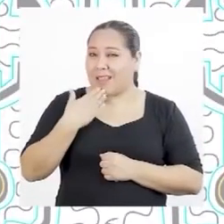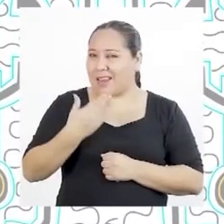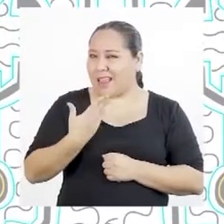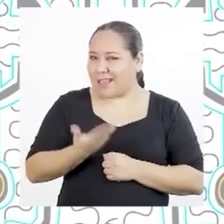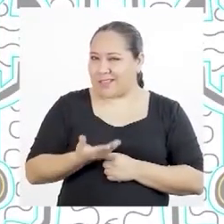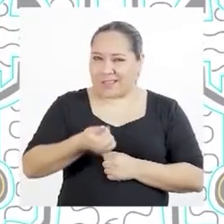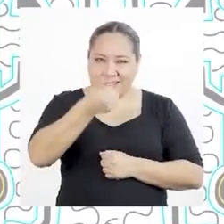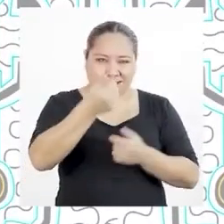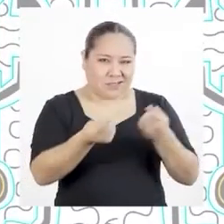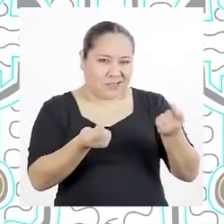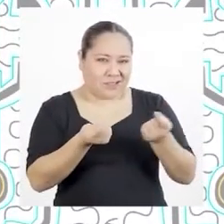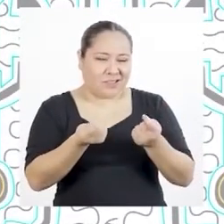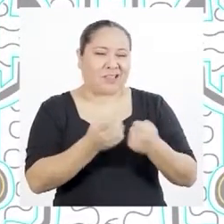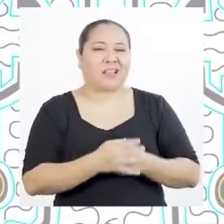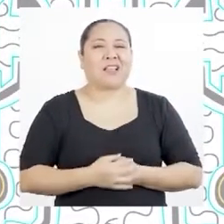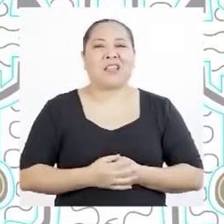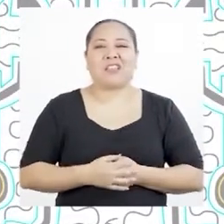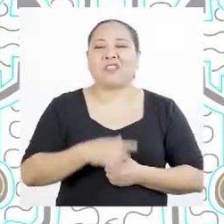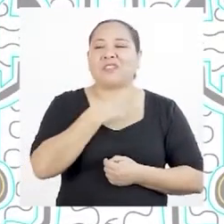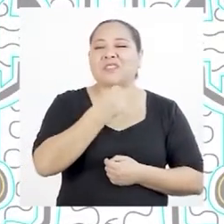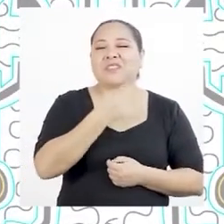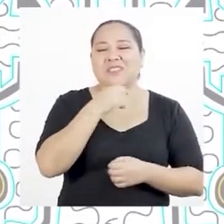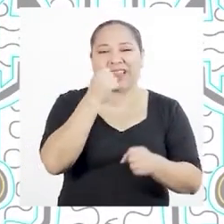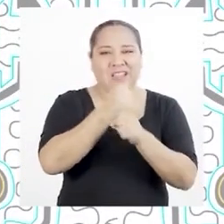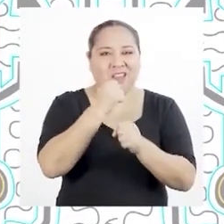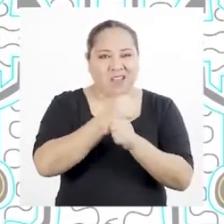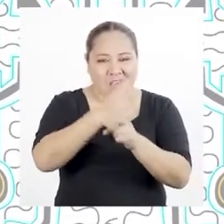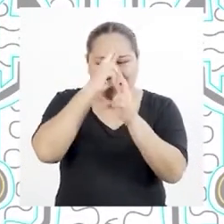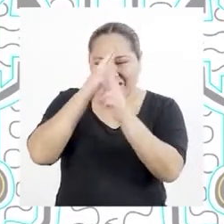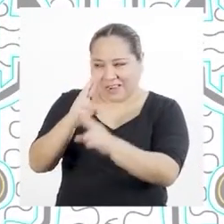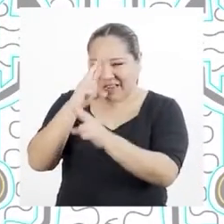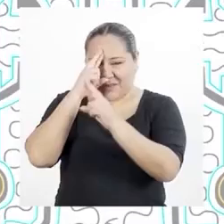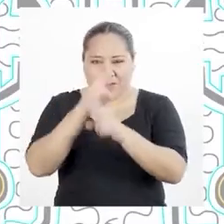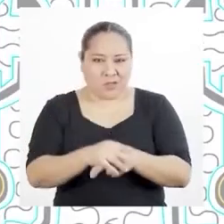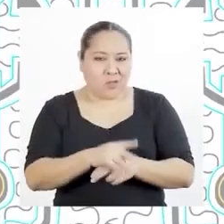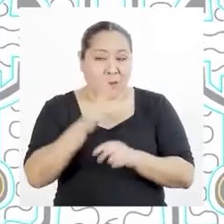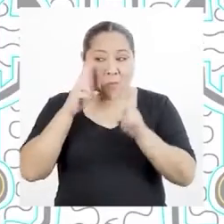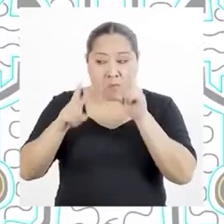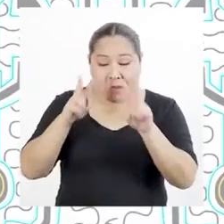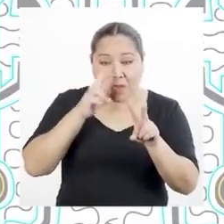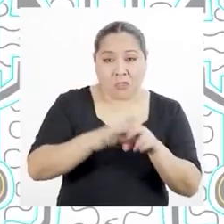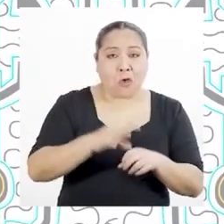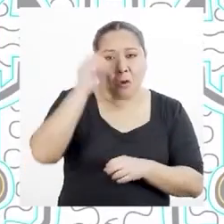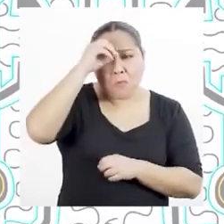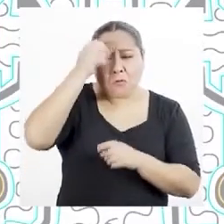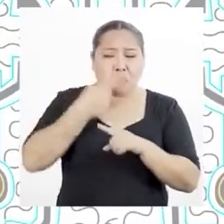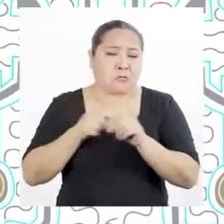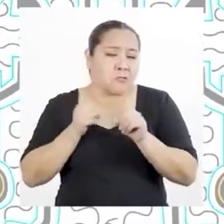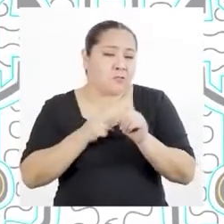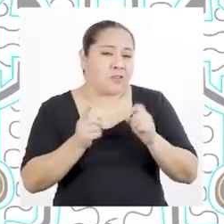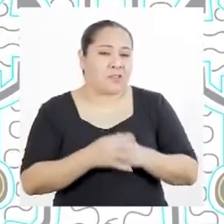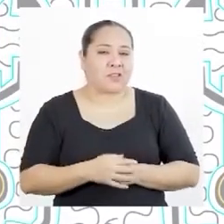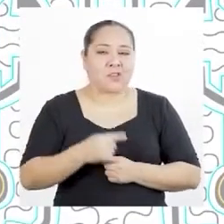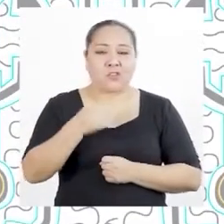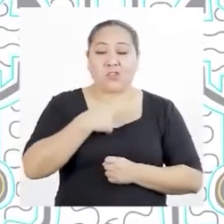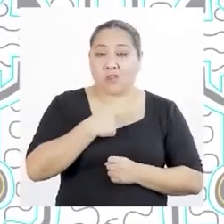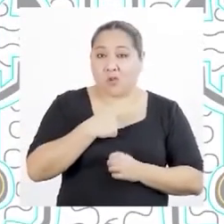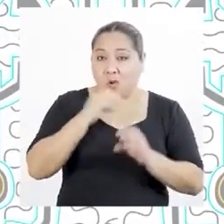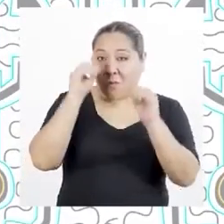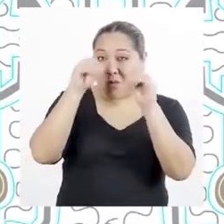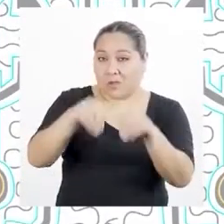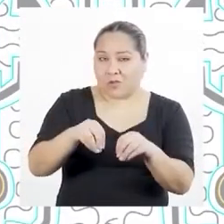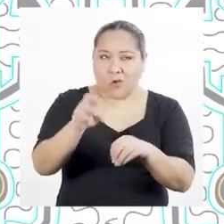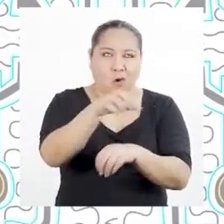señor director. Nos gusta poder trabajar con respeto, tomando en cuenta nuestras opiniones diferentes. Yo he